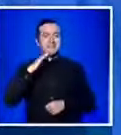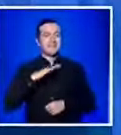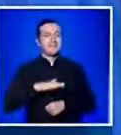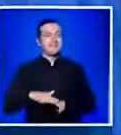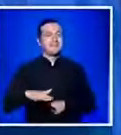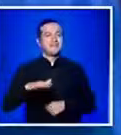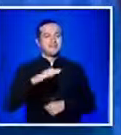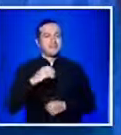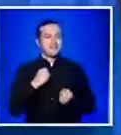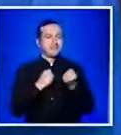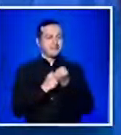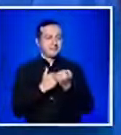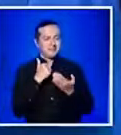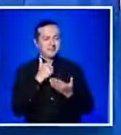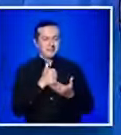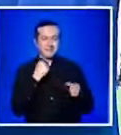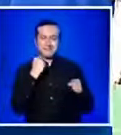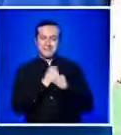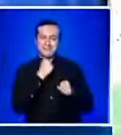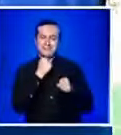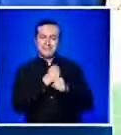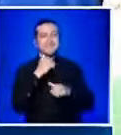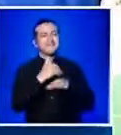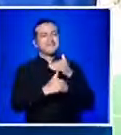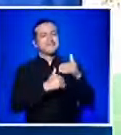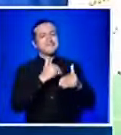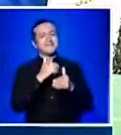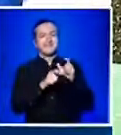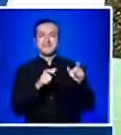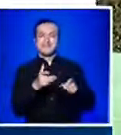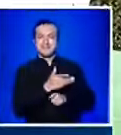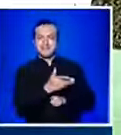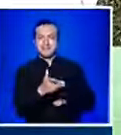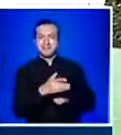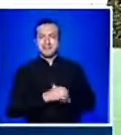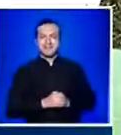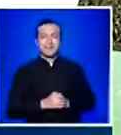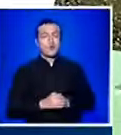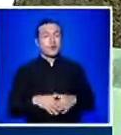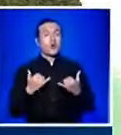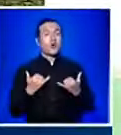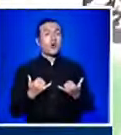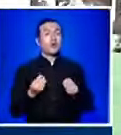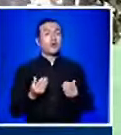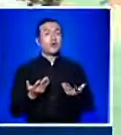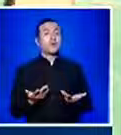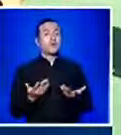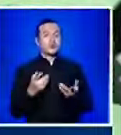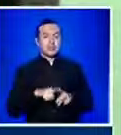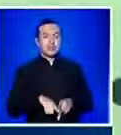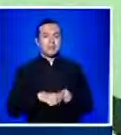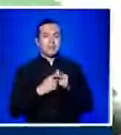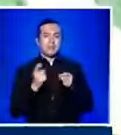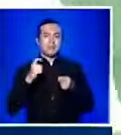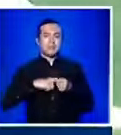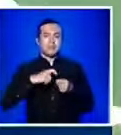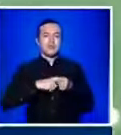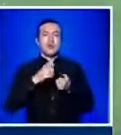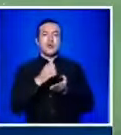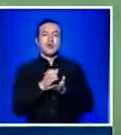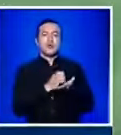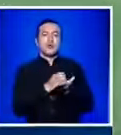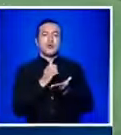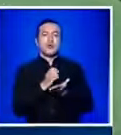en beneficio y en el trabajo que lo realizamos con nuestra ciudadanía. El día de hoy van a iniciar las inscripciones para